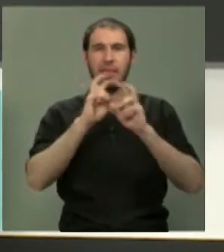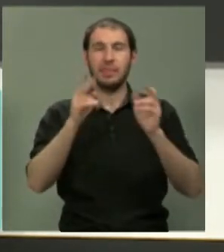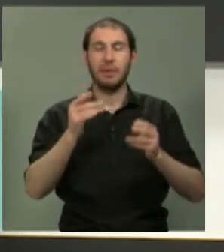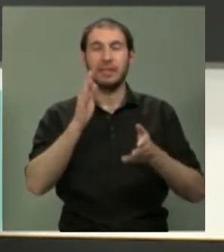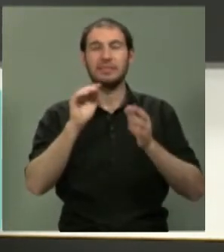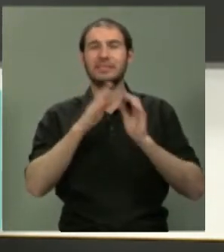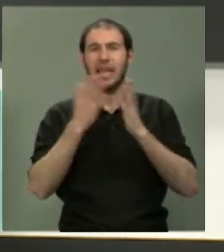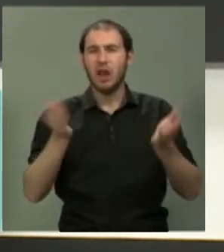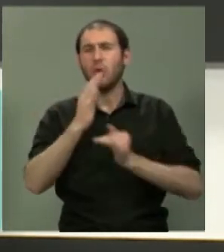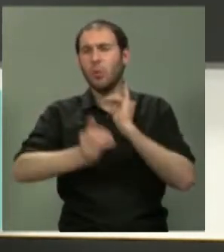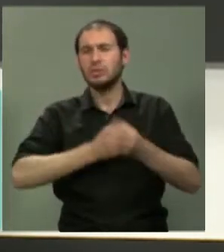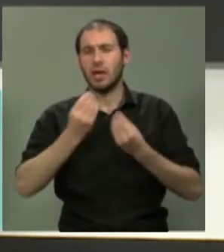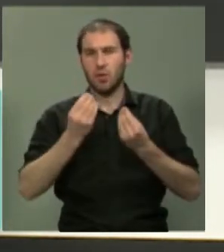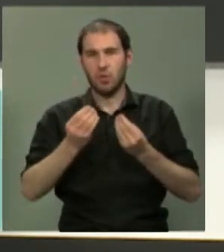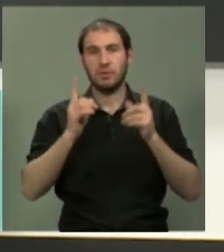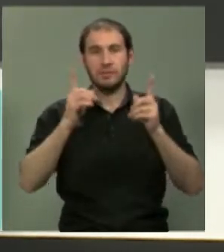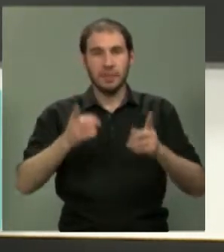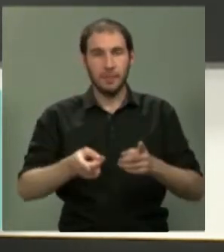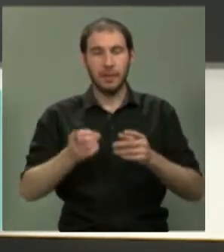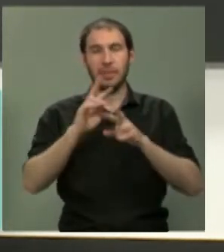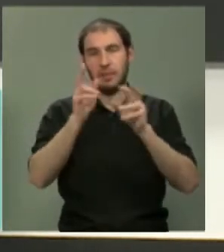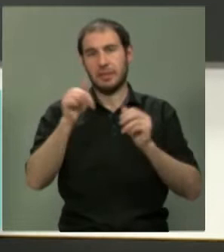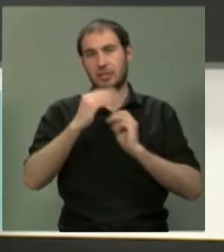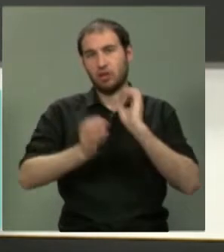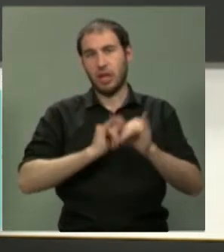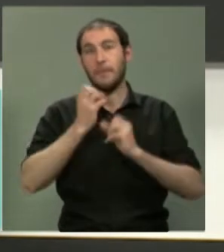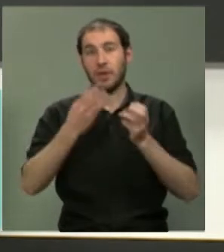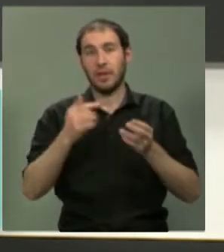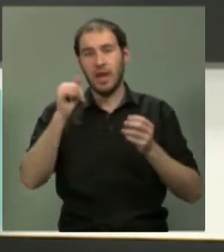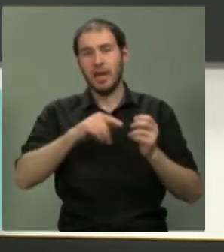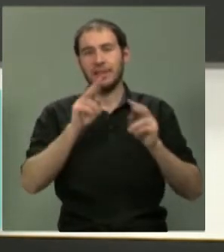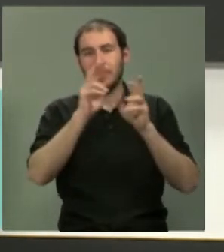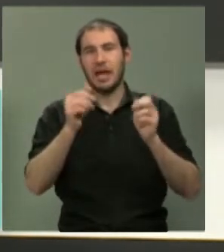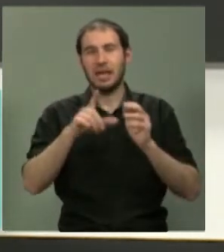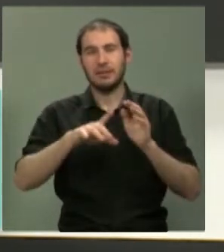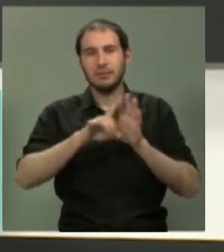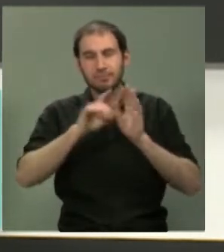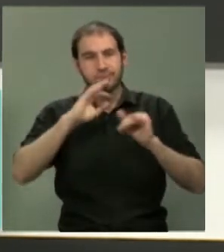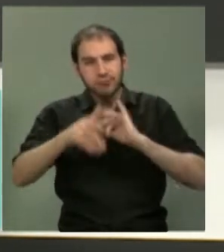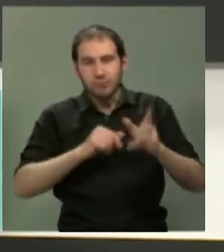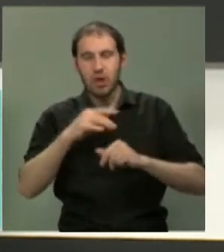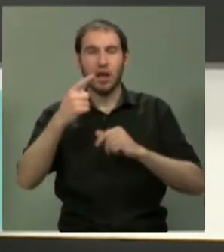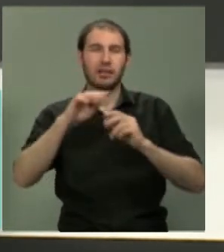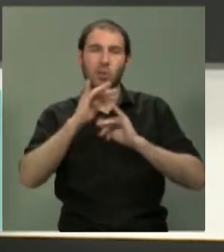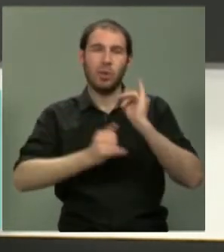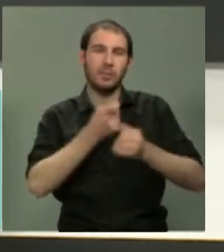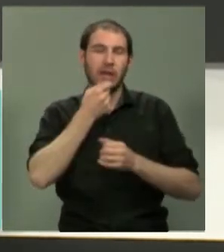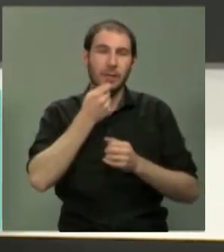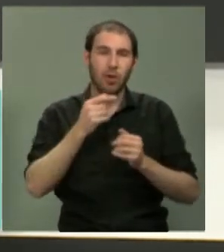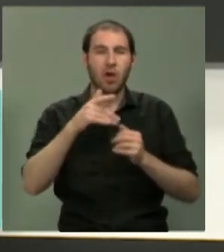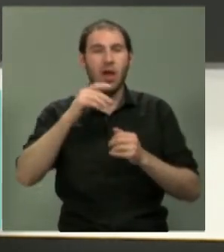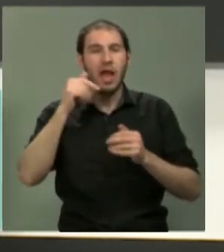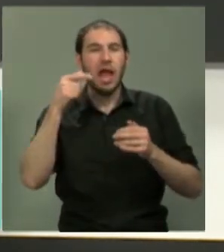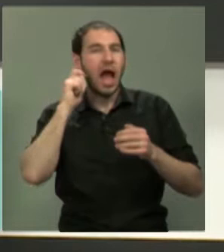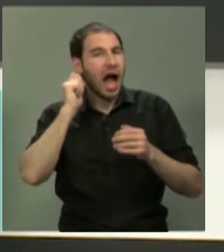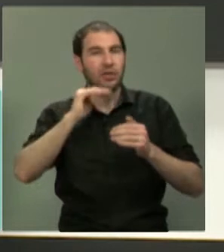tratamiento mediático. Podría meterse también este tema porque cuando se empieza a hablar de inseguridad automáticamente se empieza a hablar de los menores